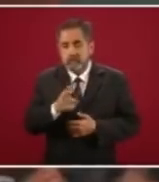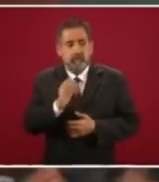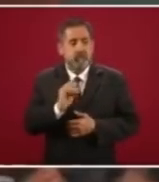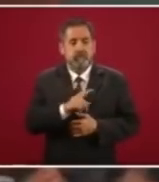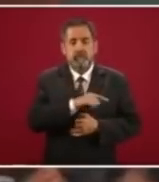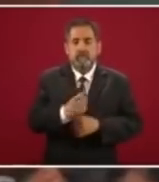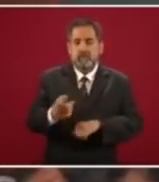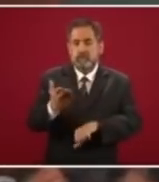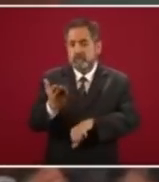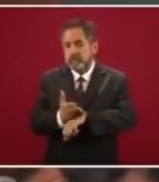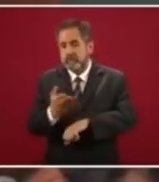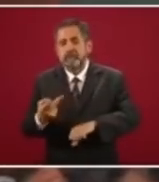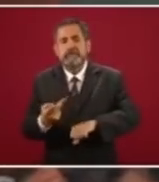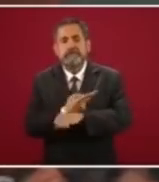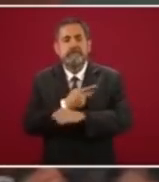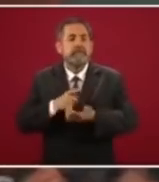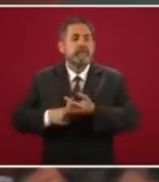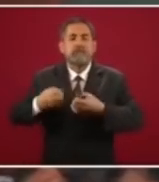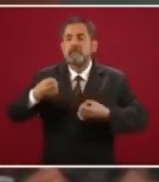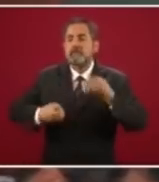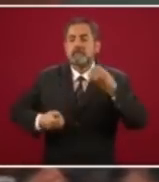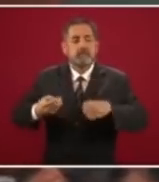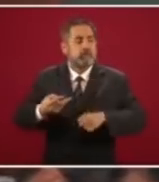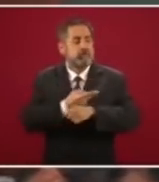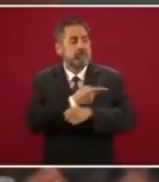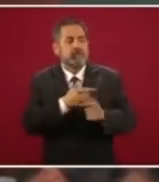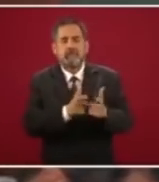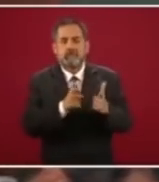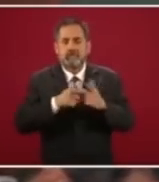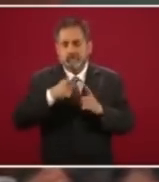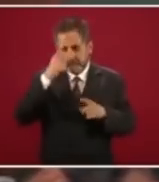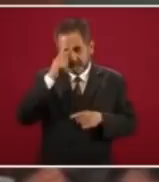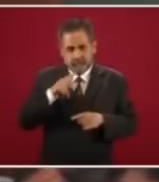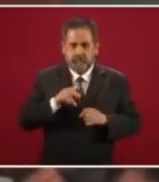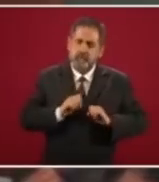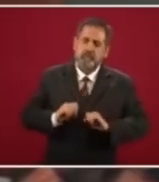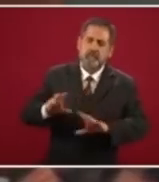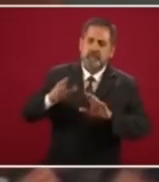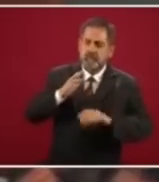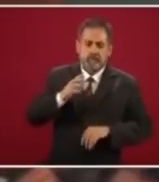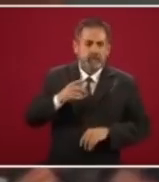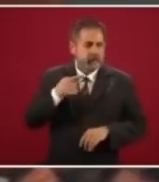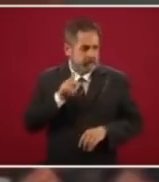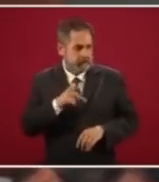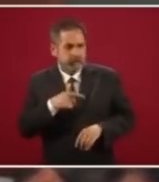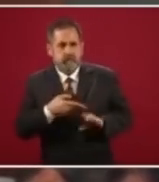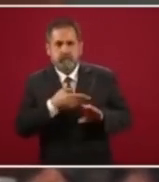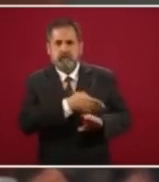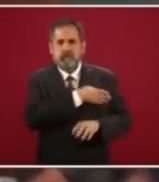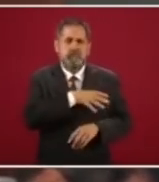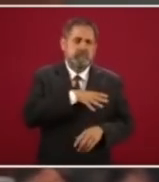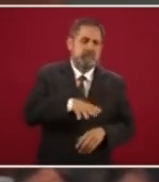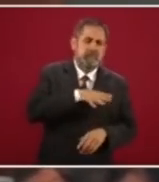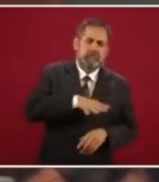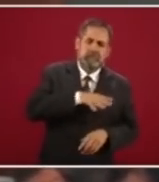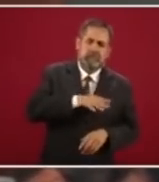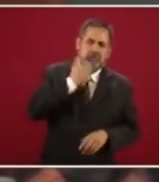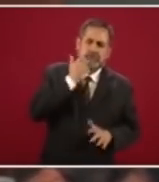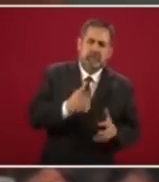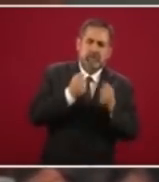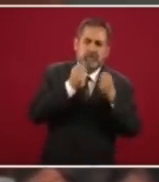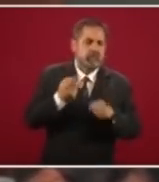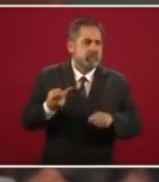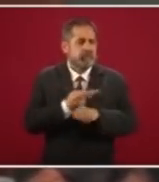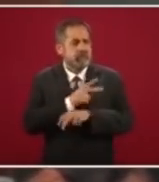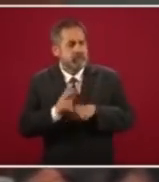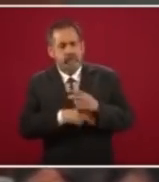castigo? ¿Qué pasará judicialmente con esta empresa que, bueno, ahora suelta la concesión, pero durante mucho tiempo se negó al rescate de estos cuerpos? Si